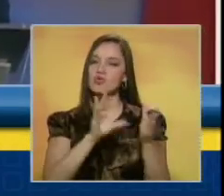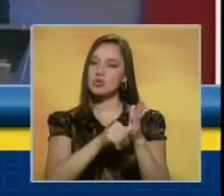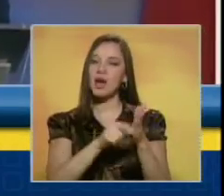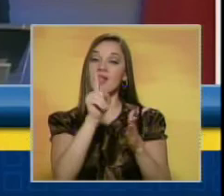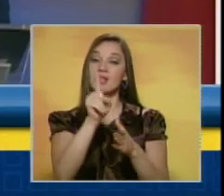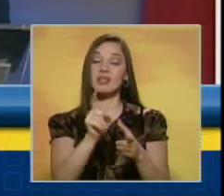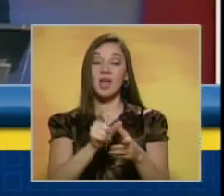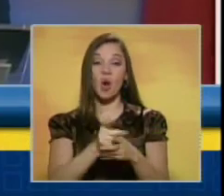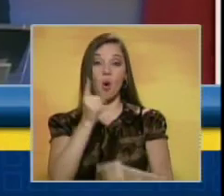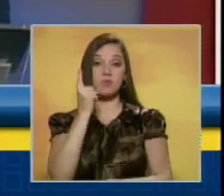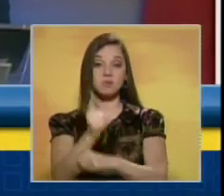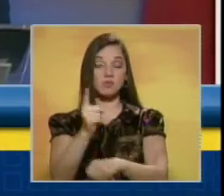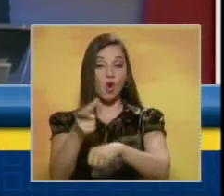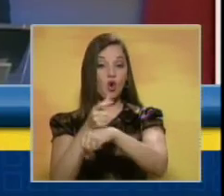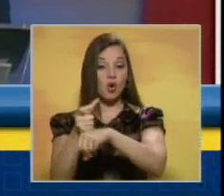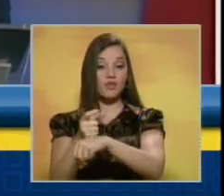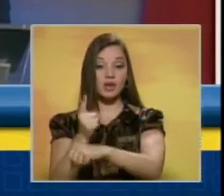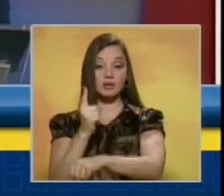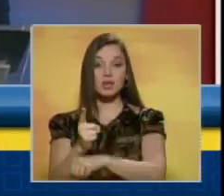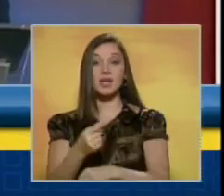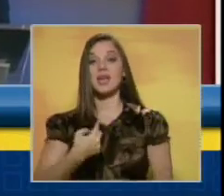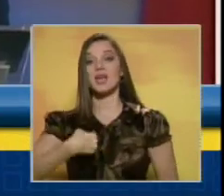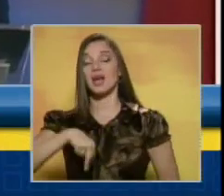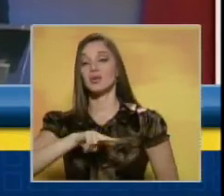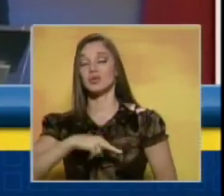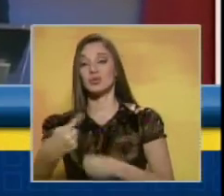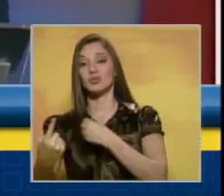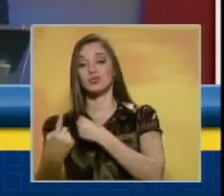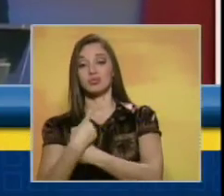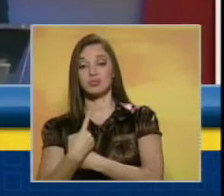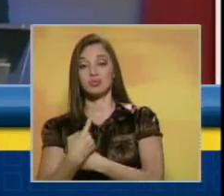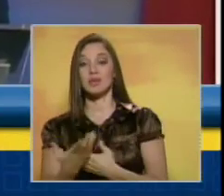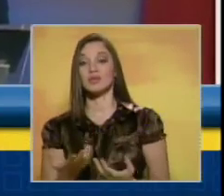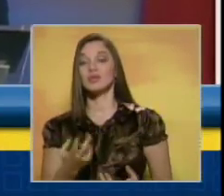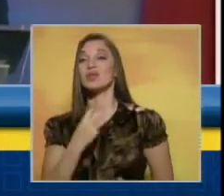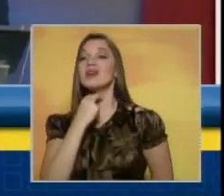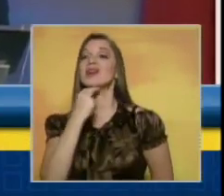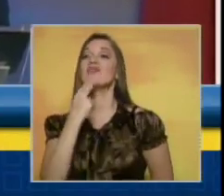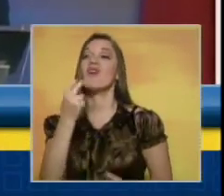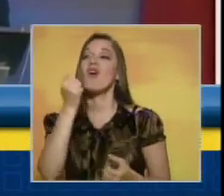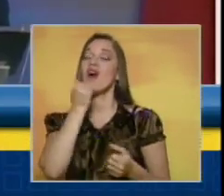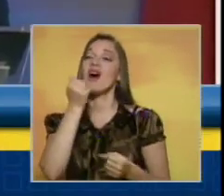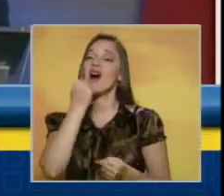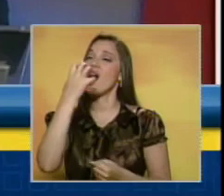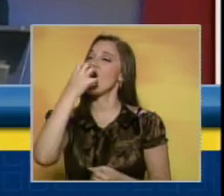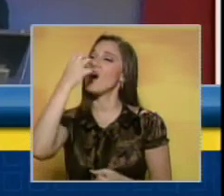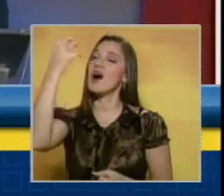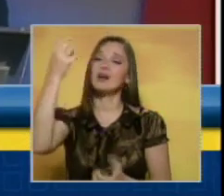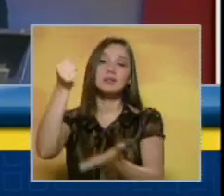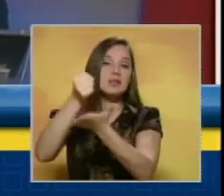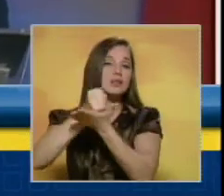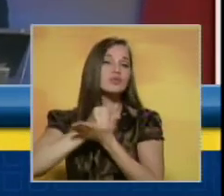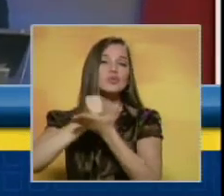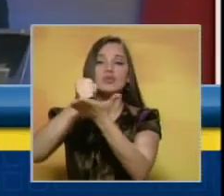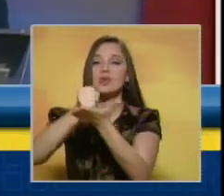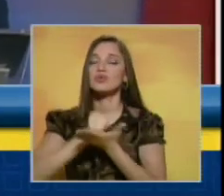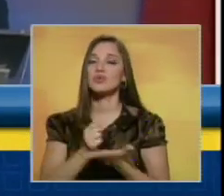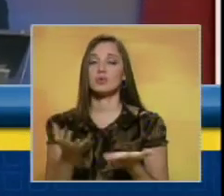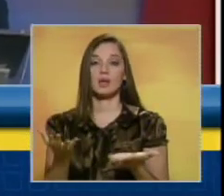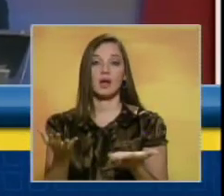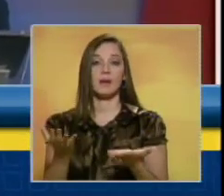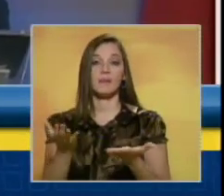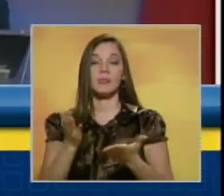un régimen que los ha obligado a elevar sus voces en un grito de auxilio